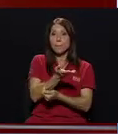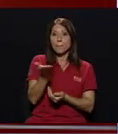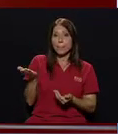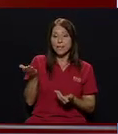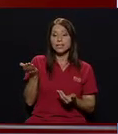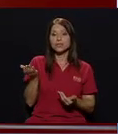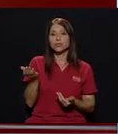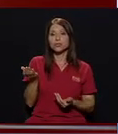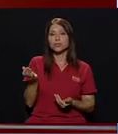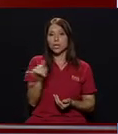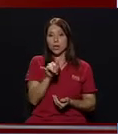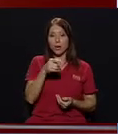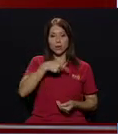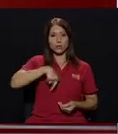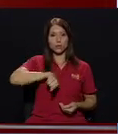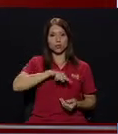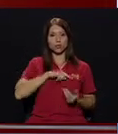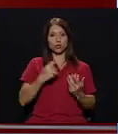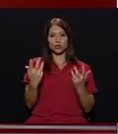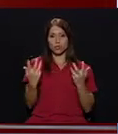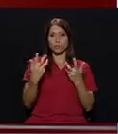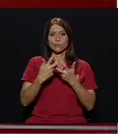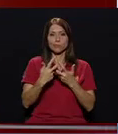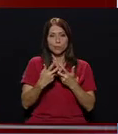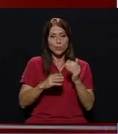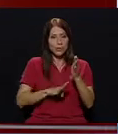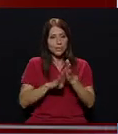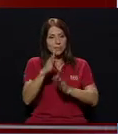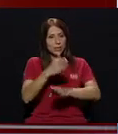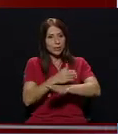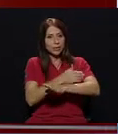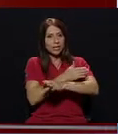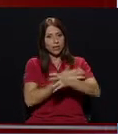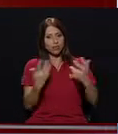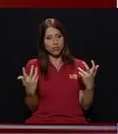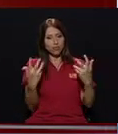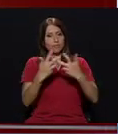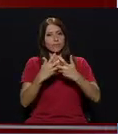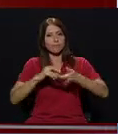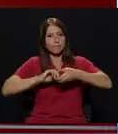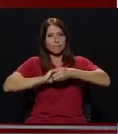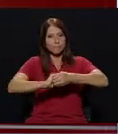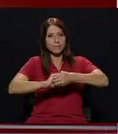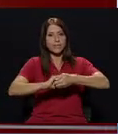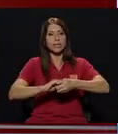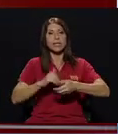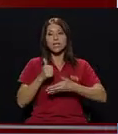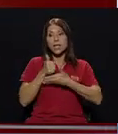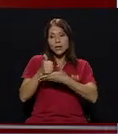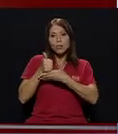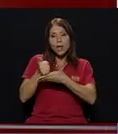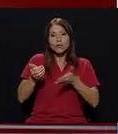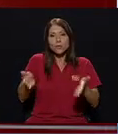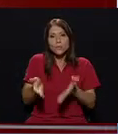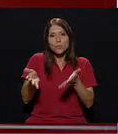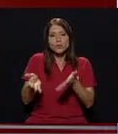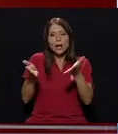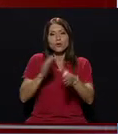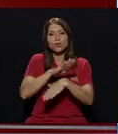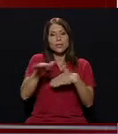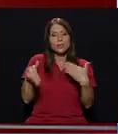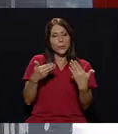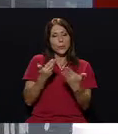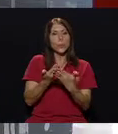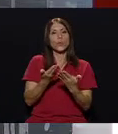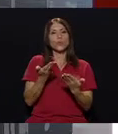Y ayudarlos, impulsarlos en todo este tipo de objetivos y de metas, ¿verdad? Sí. La Expo